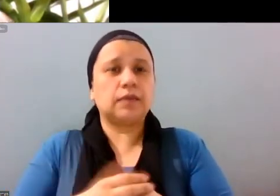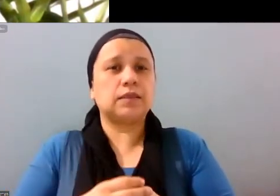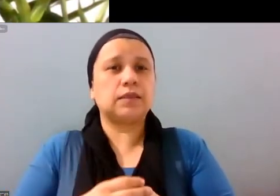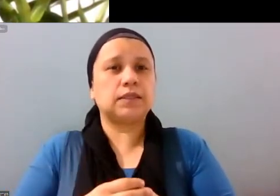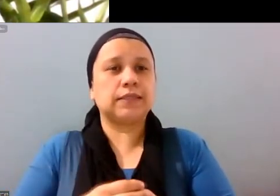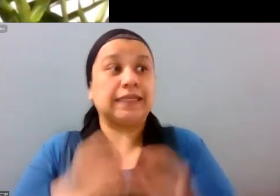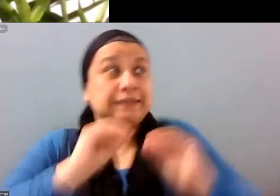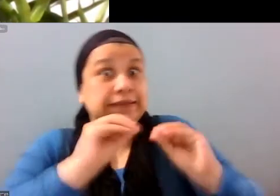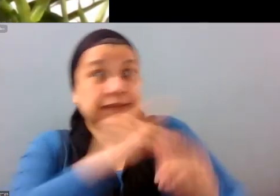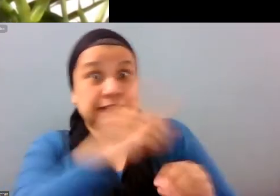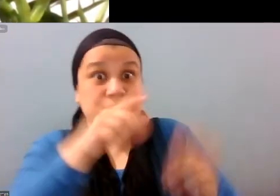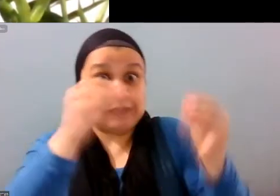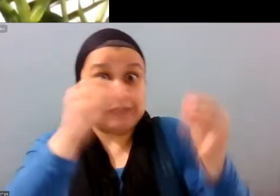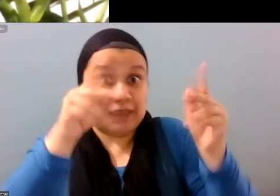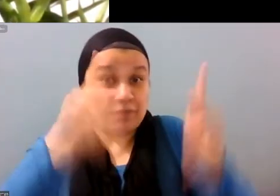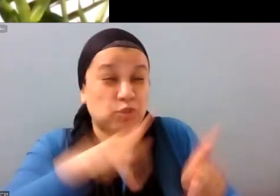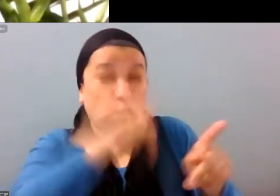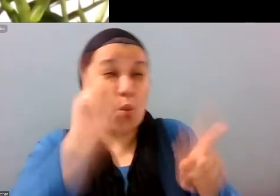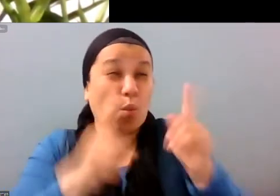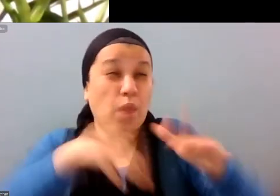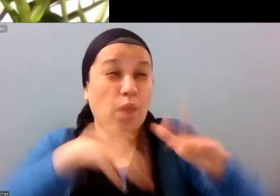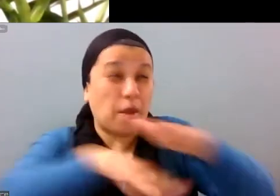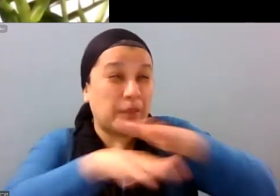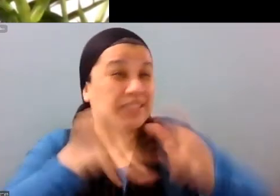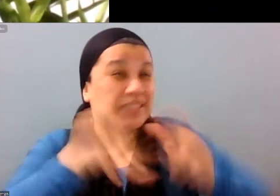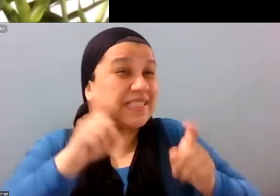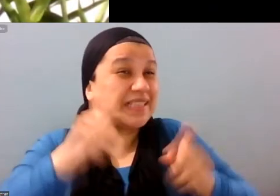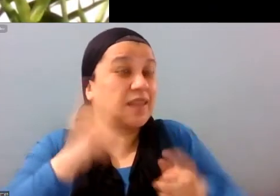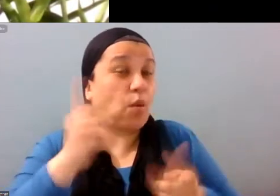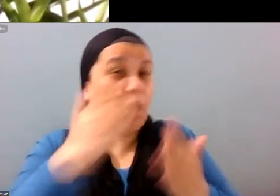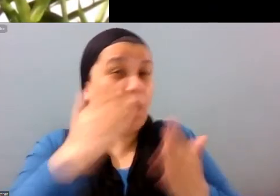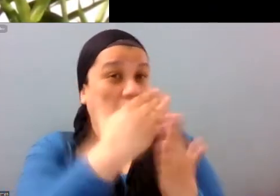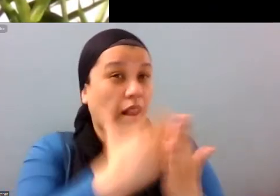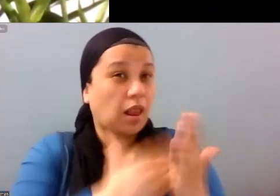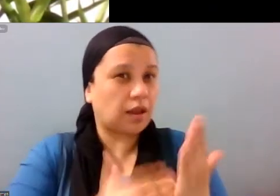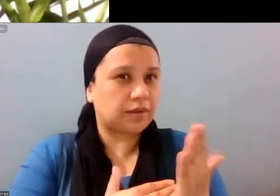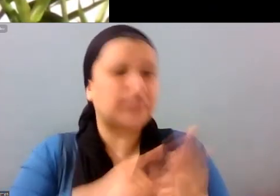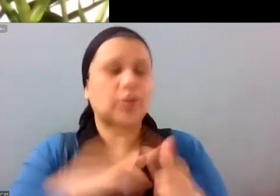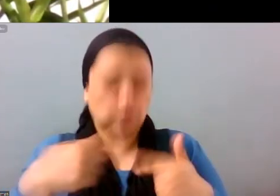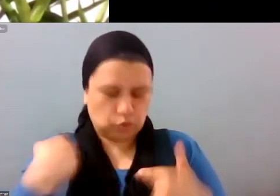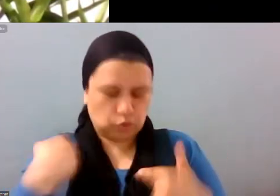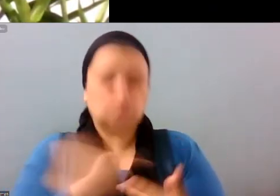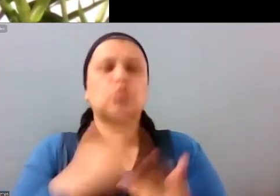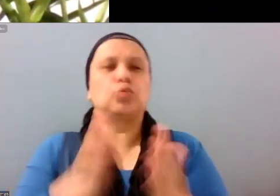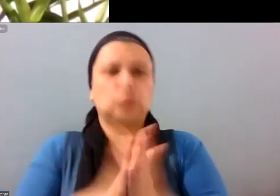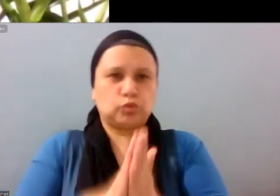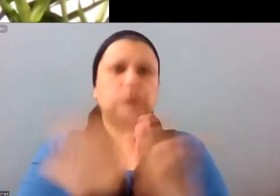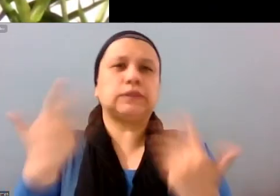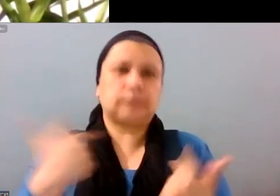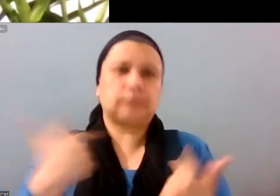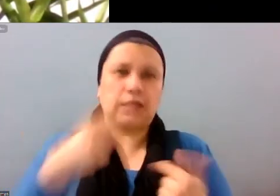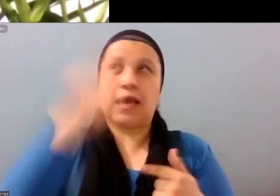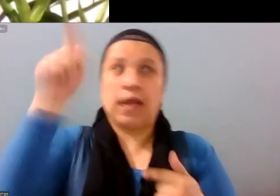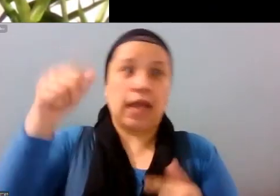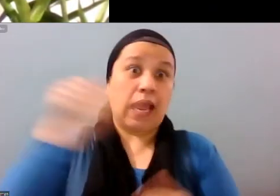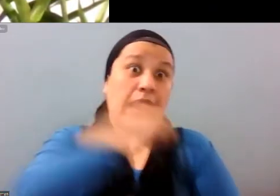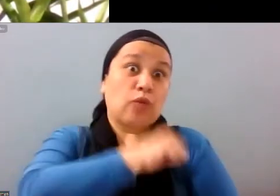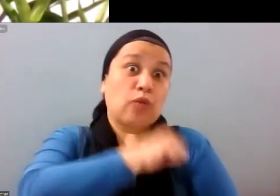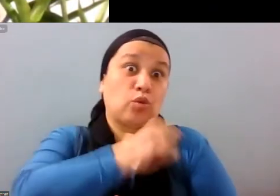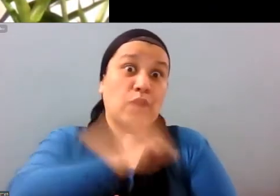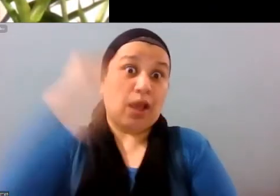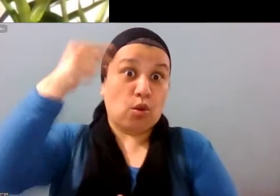la gente que es lo básico que necesita claramente abogamos ante las diferentes autoridades del gobierno para que por lo